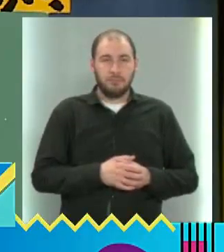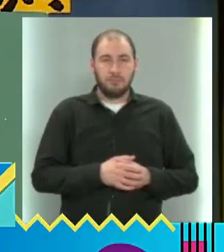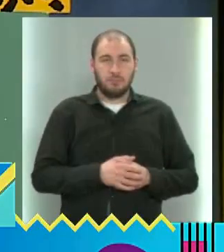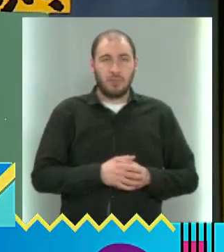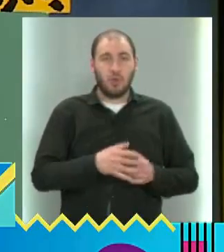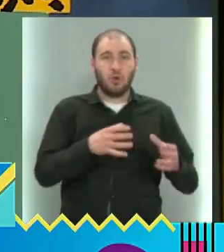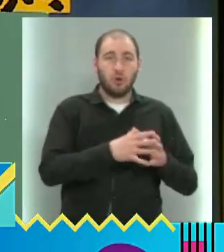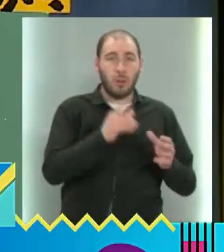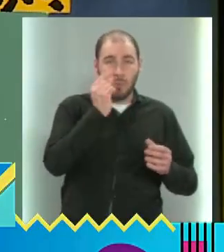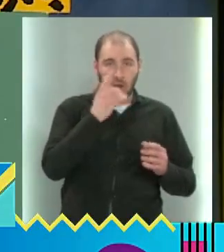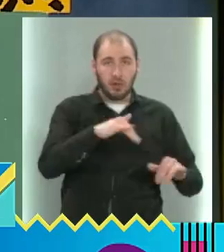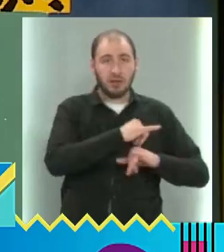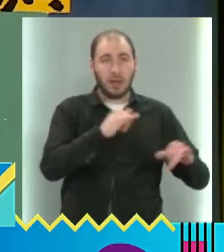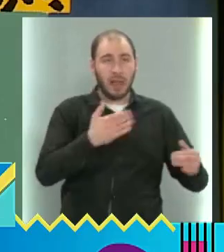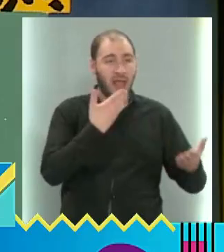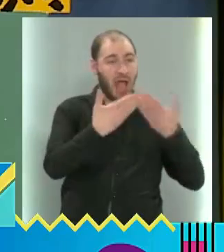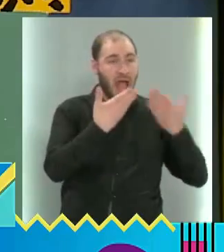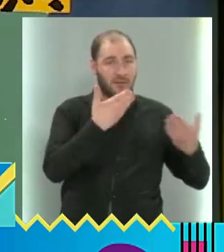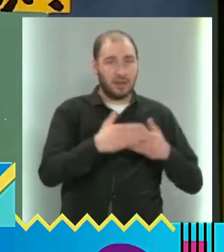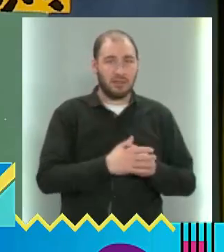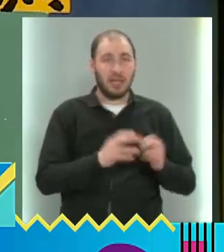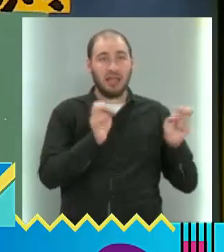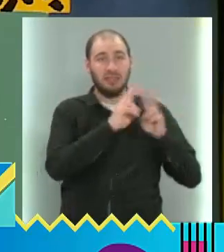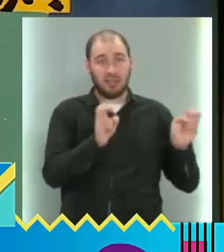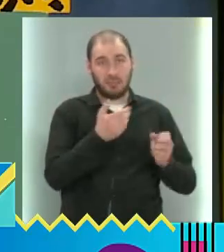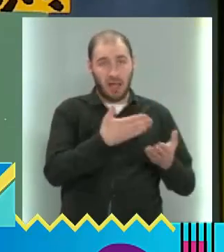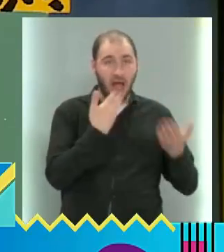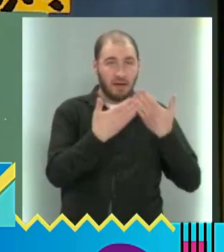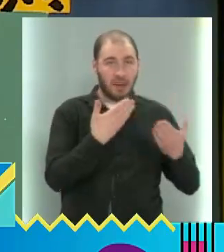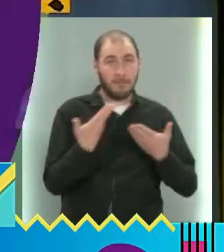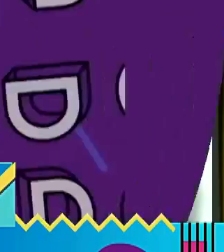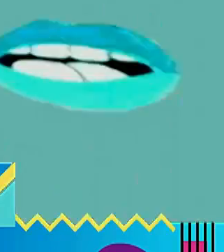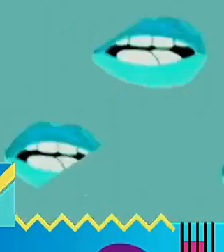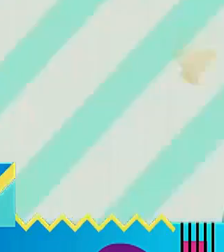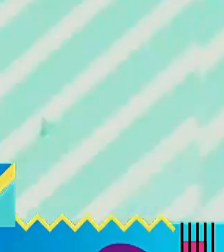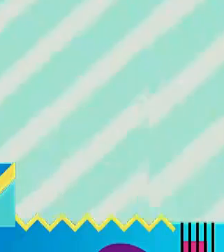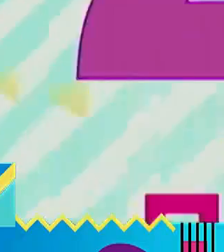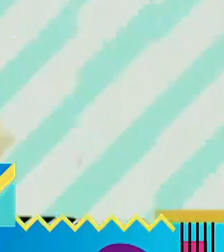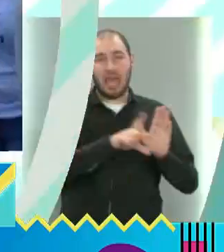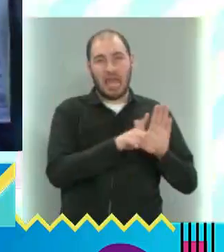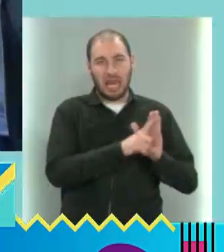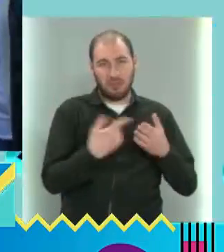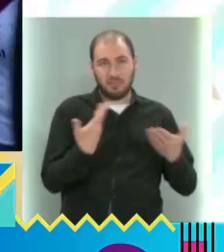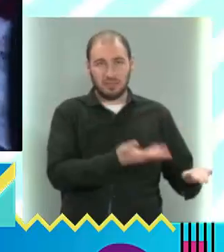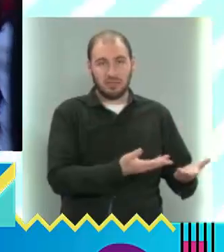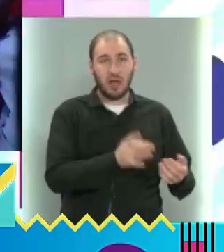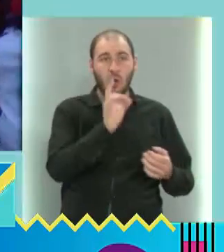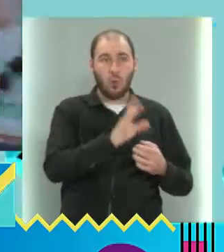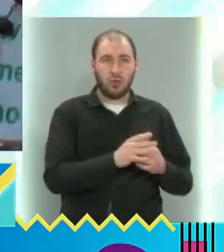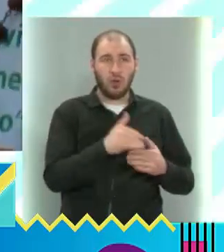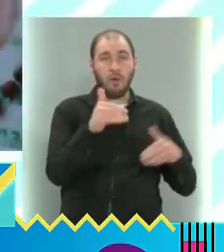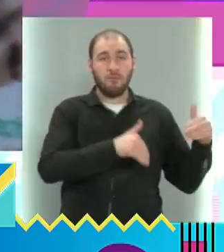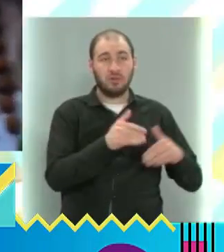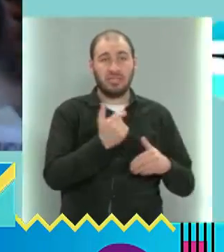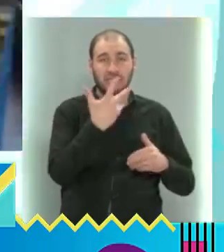de los partidos que en campaña hablaron acerca del tema, de presentarlo como ley y demás, solamente fue